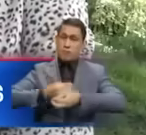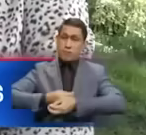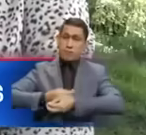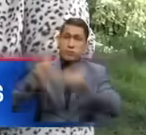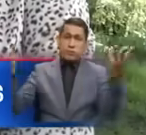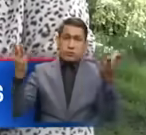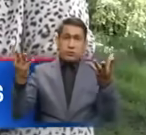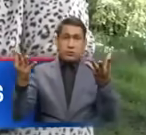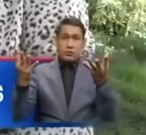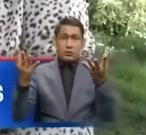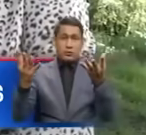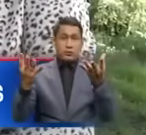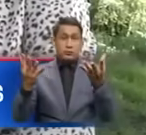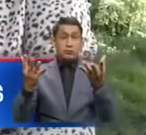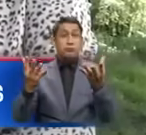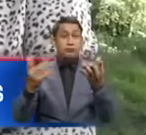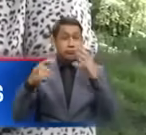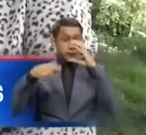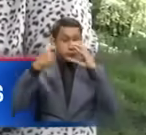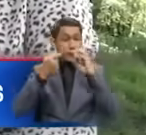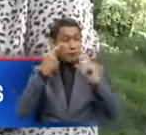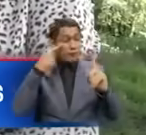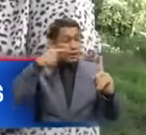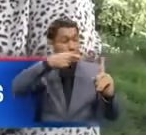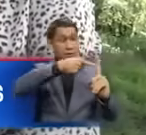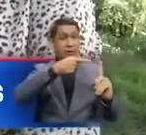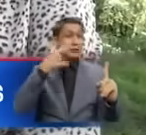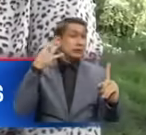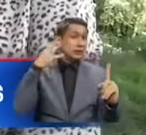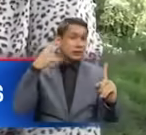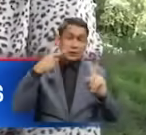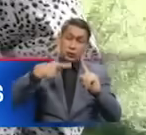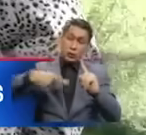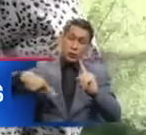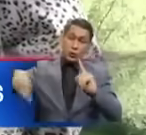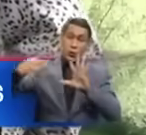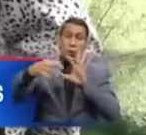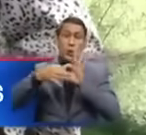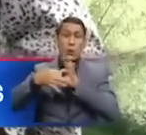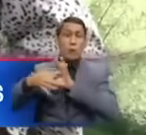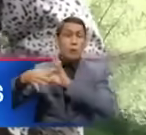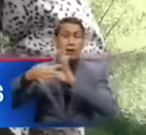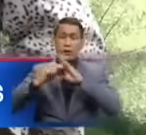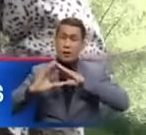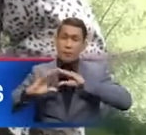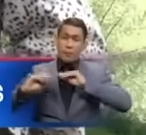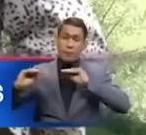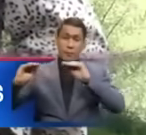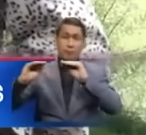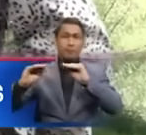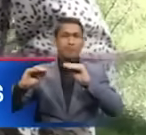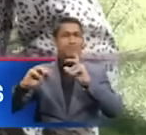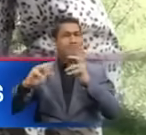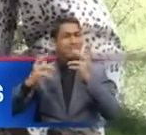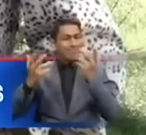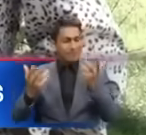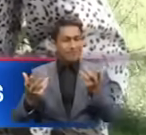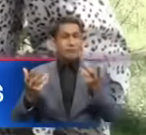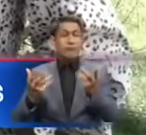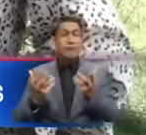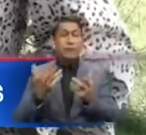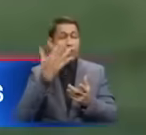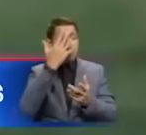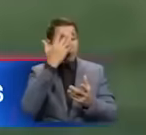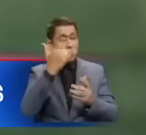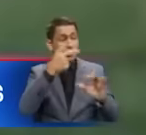que ella decía, aseguraba, entre sus compañeros, que es mi hija. Esta vez el hecho se habría perpetrado luego de que la menor